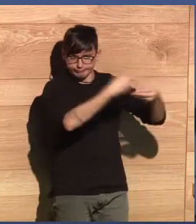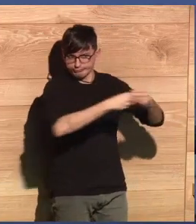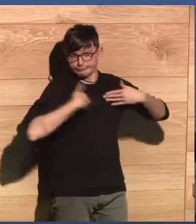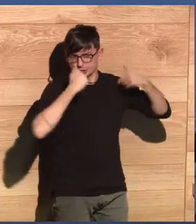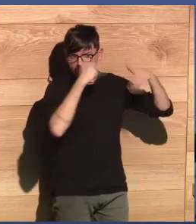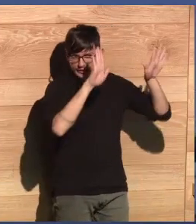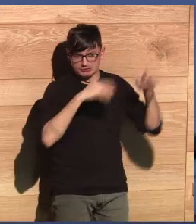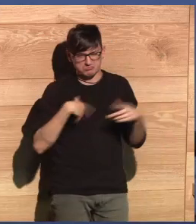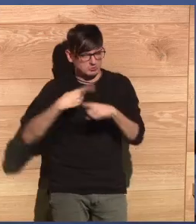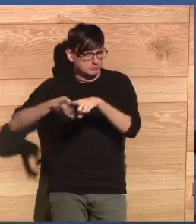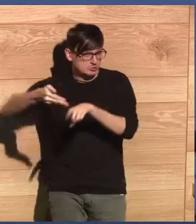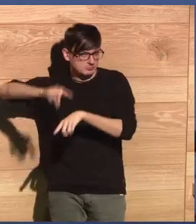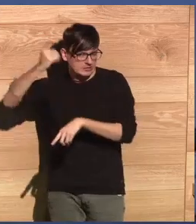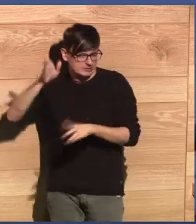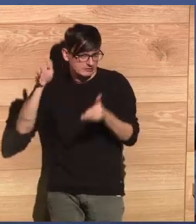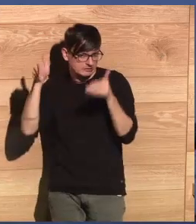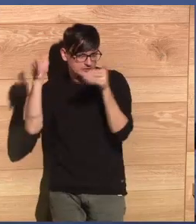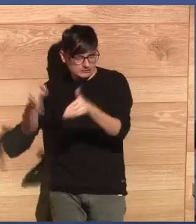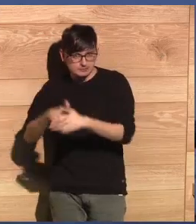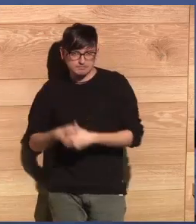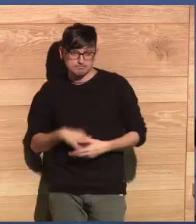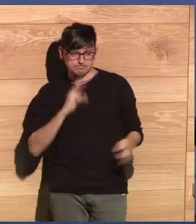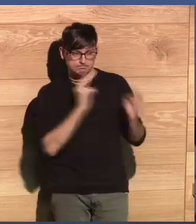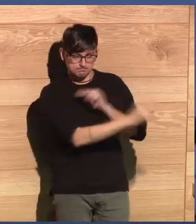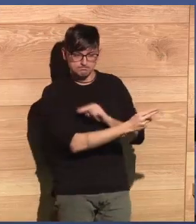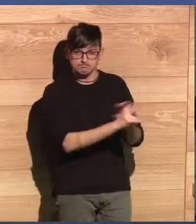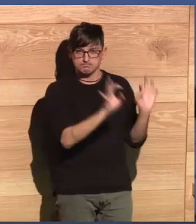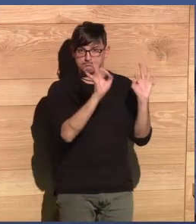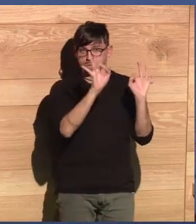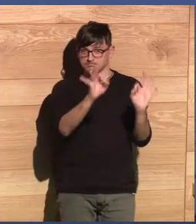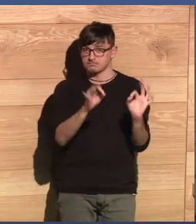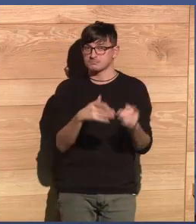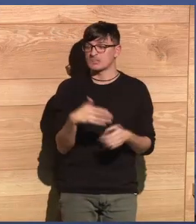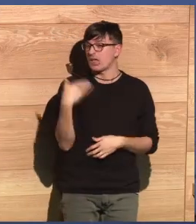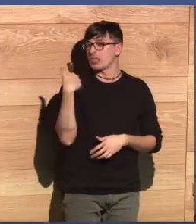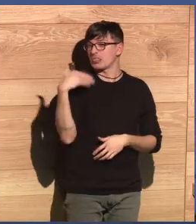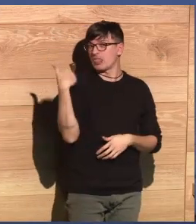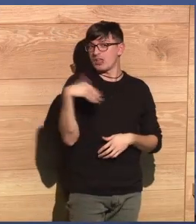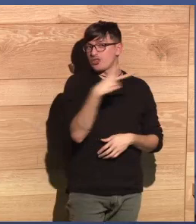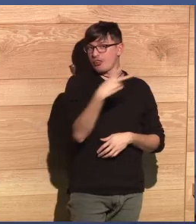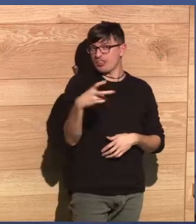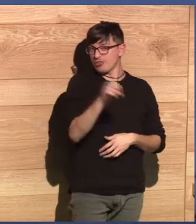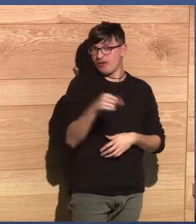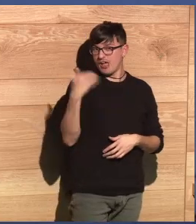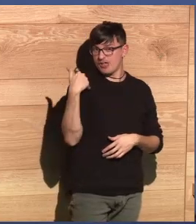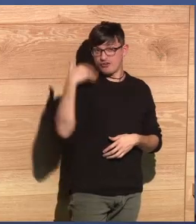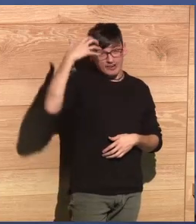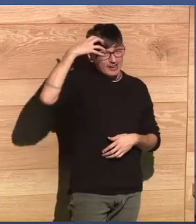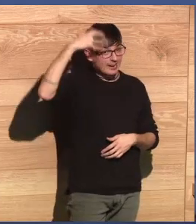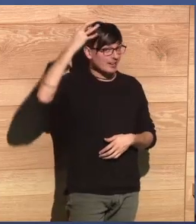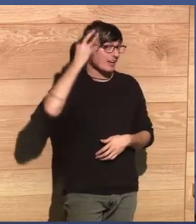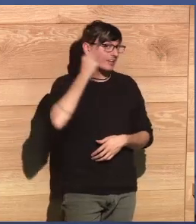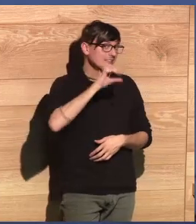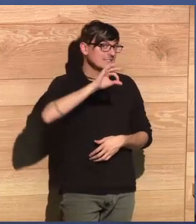más importantes que atender, le respondió su marido. Y así fue como hace ahora 200 años, la reina Isabel